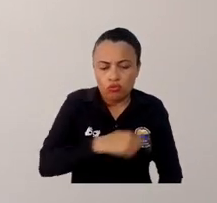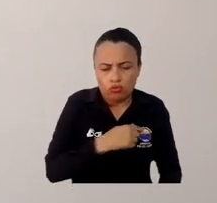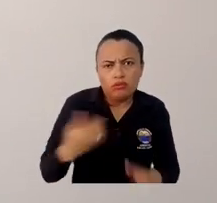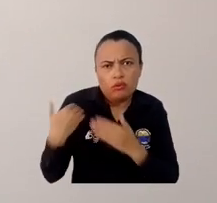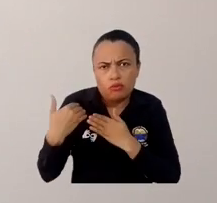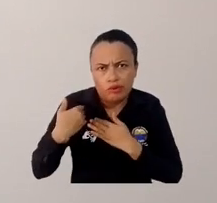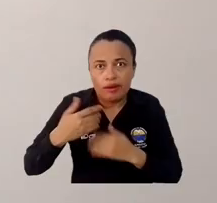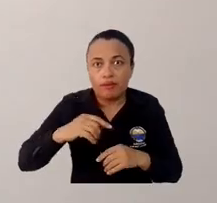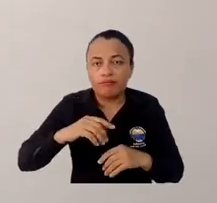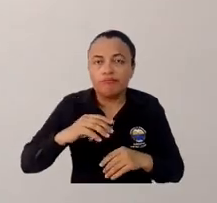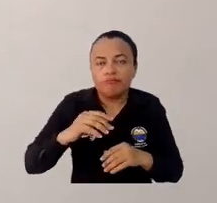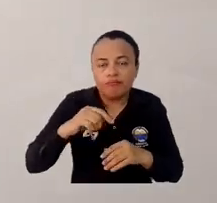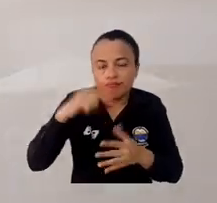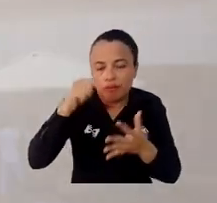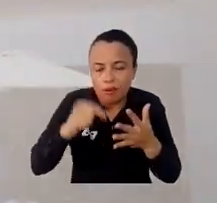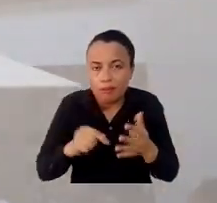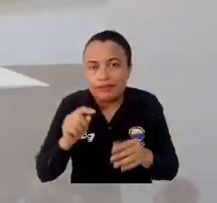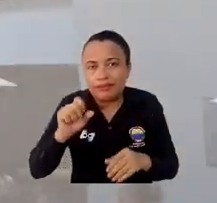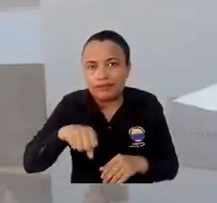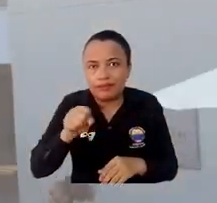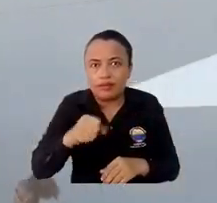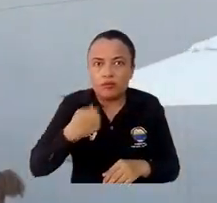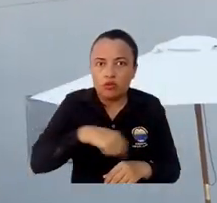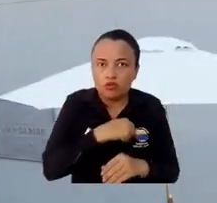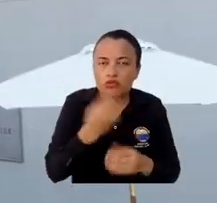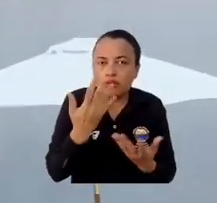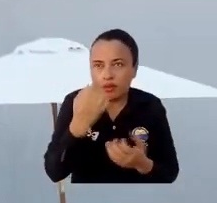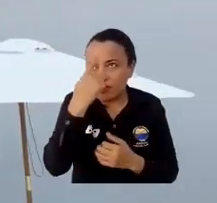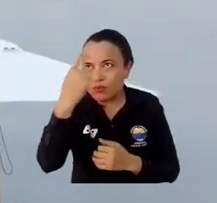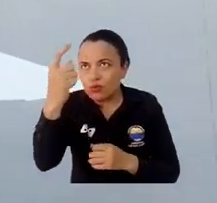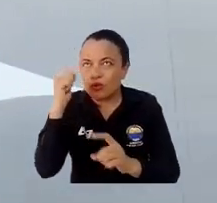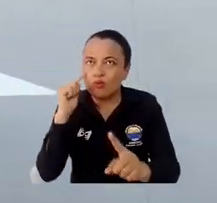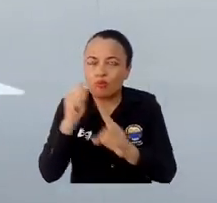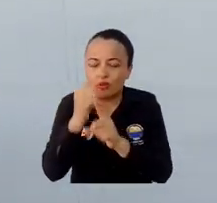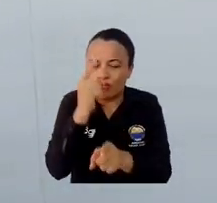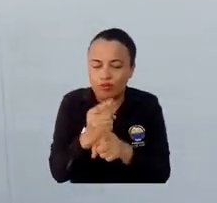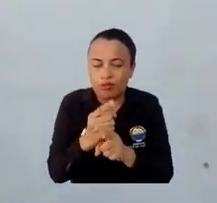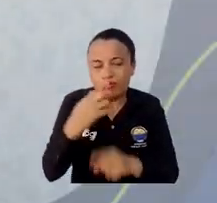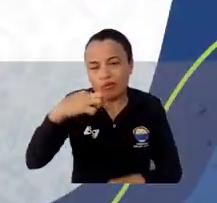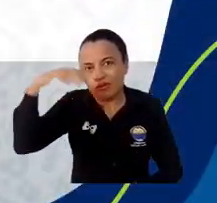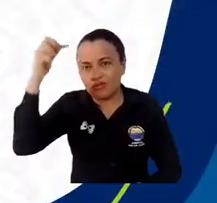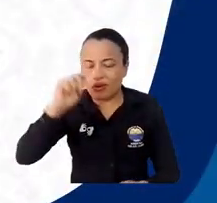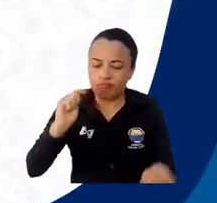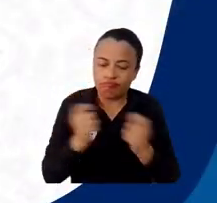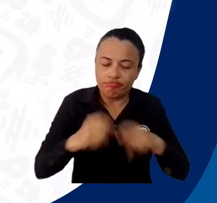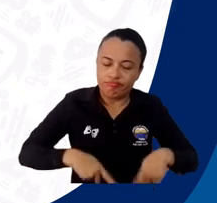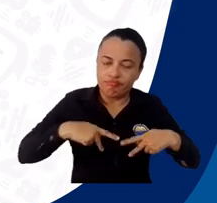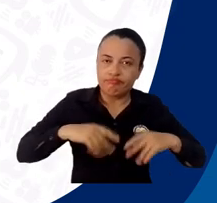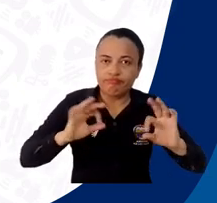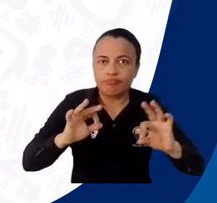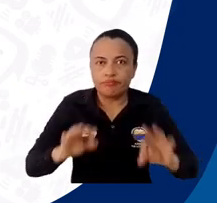esforzarnos para cumplir nuestros objetivos, nuestros sueños, en salir adelante y en ser profesionales que transformen nuestra vida.